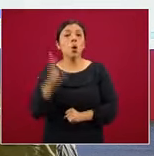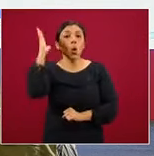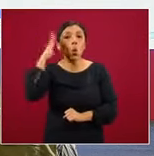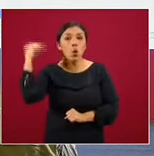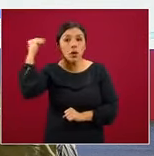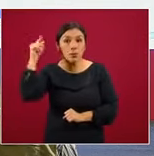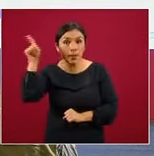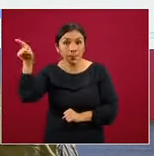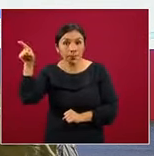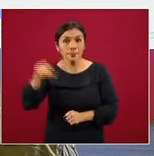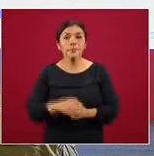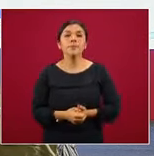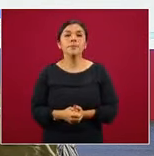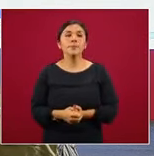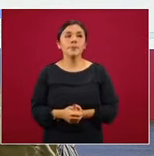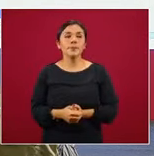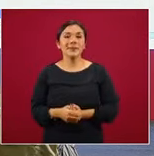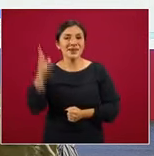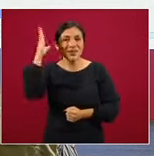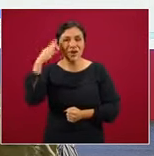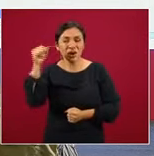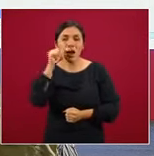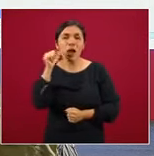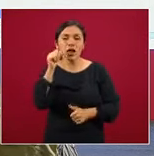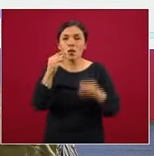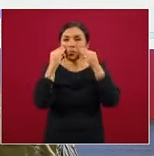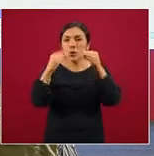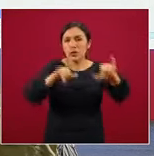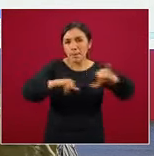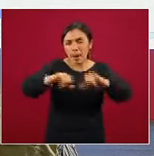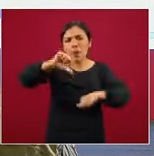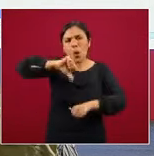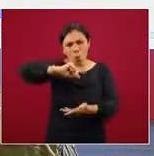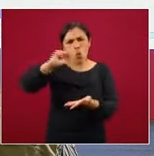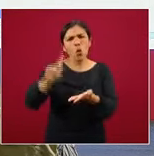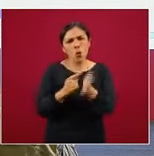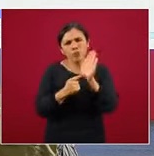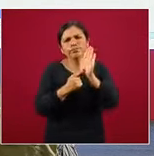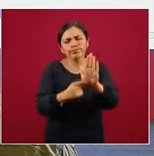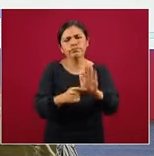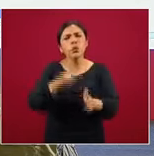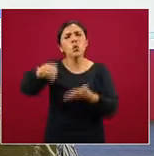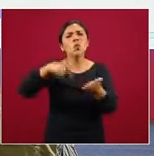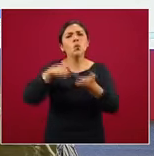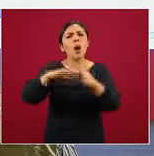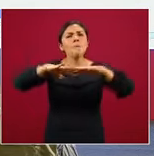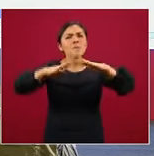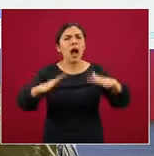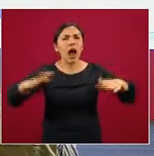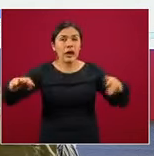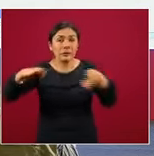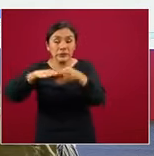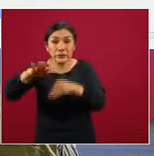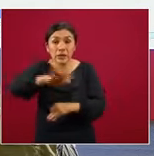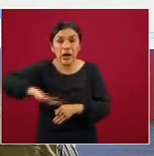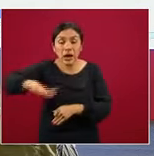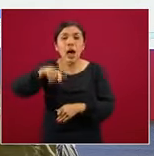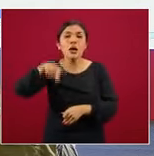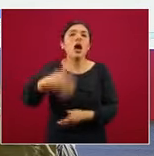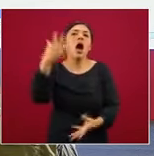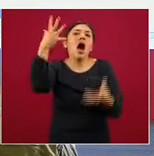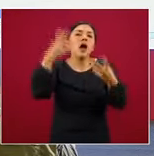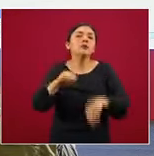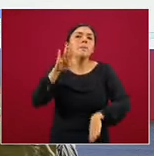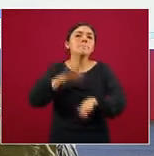Colima. Colima mostramos ayer un mapa, hoy lo vamos a volver a ver, donde la zona costera, los municipios costeros tienen la mayor